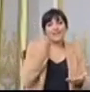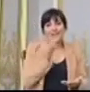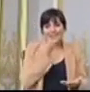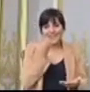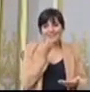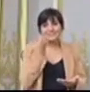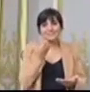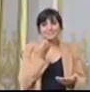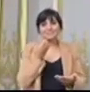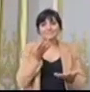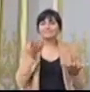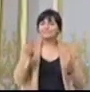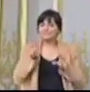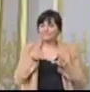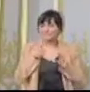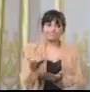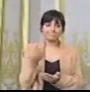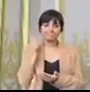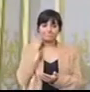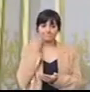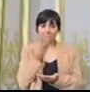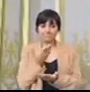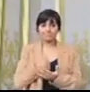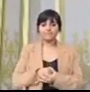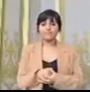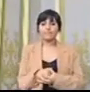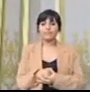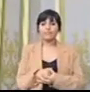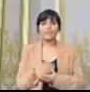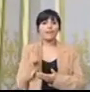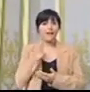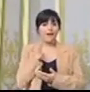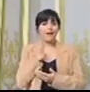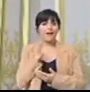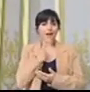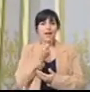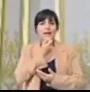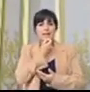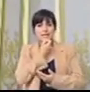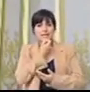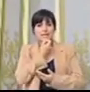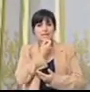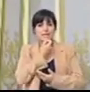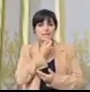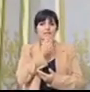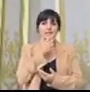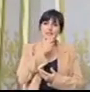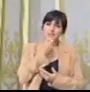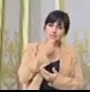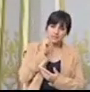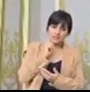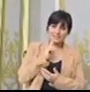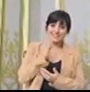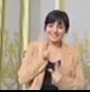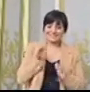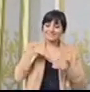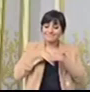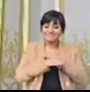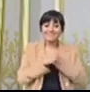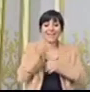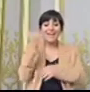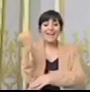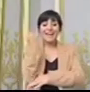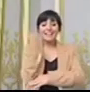están más seguros en la escuela que fuera de ella. Hay niños, niñas, que entraron al preescolar, que